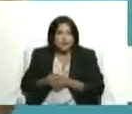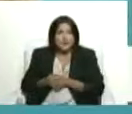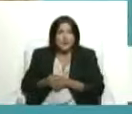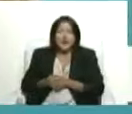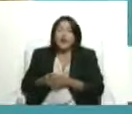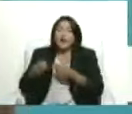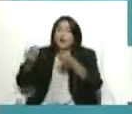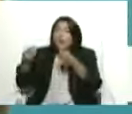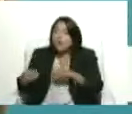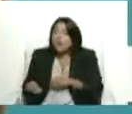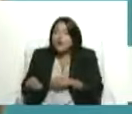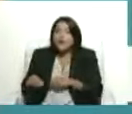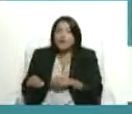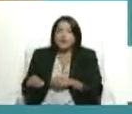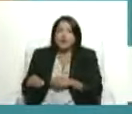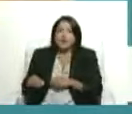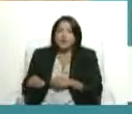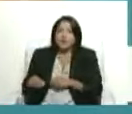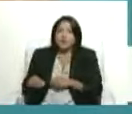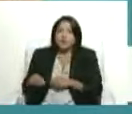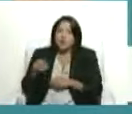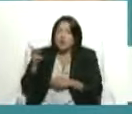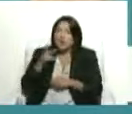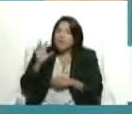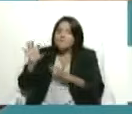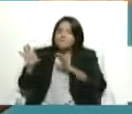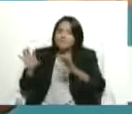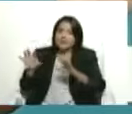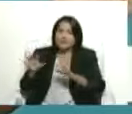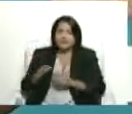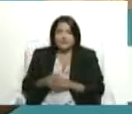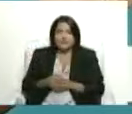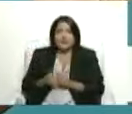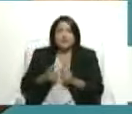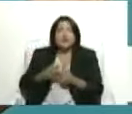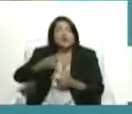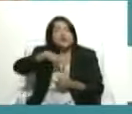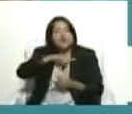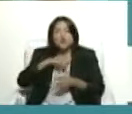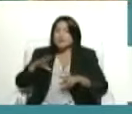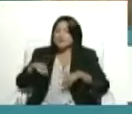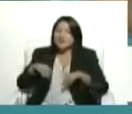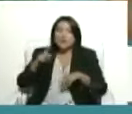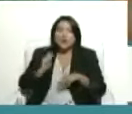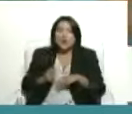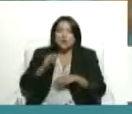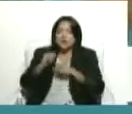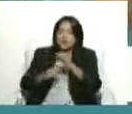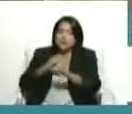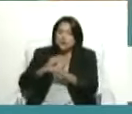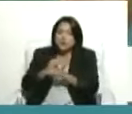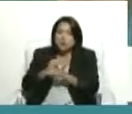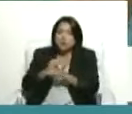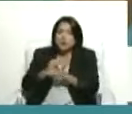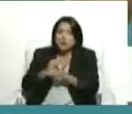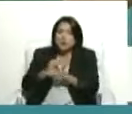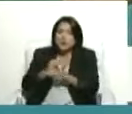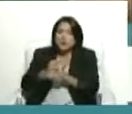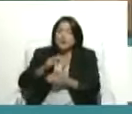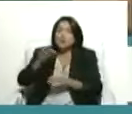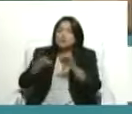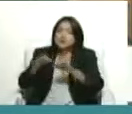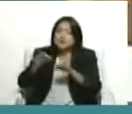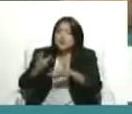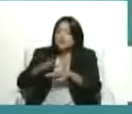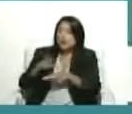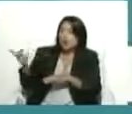estar acordado por mutuas partes. Esa es la razón por la cual nosotros no aceptamos la Corte, porque viola el Acuerdo de Ginebra, porque ambas partes no estamos